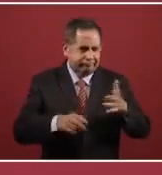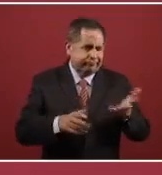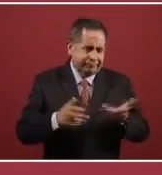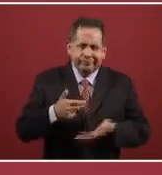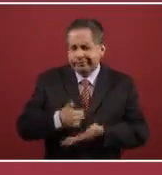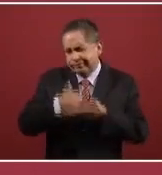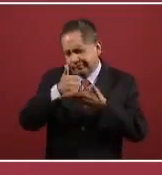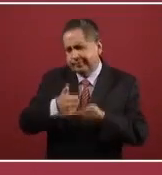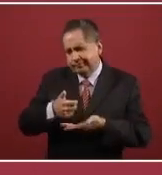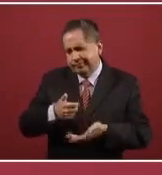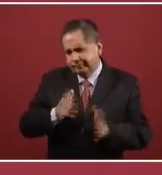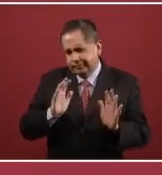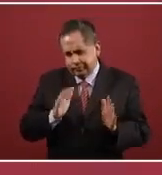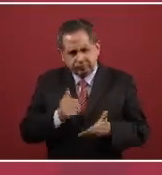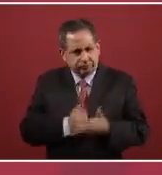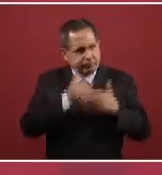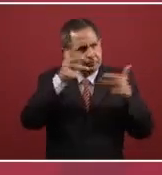ayudan